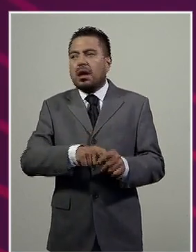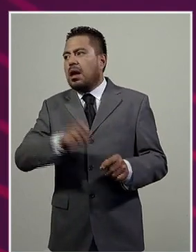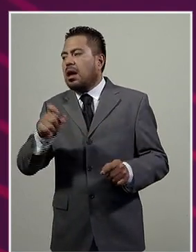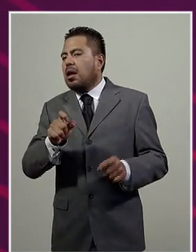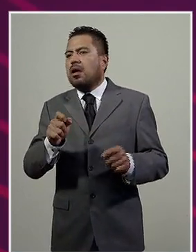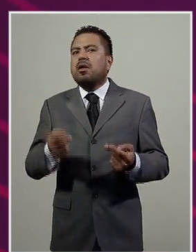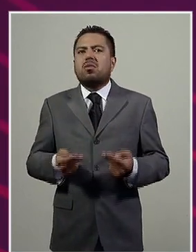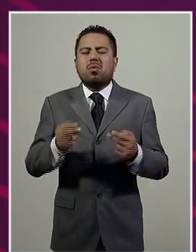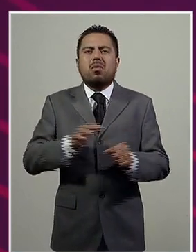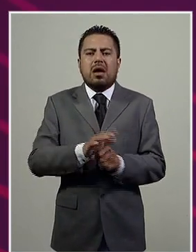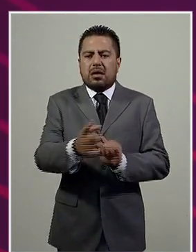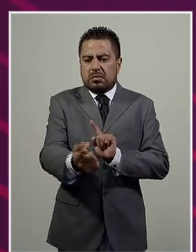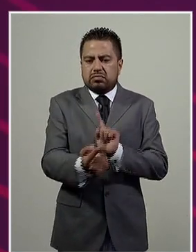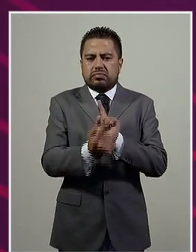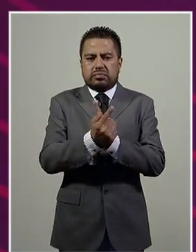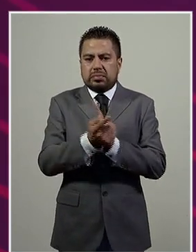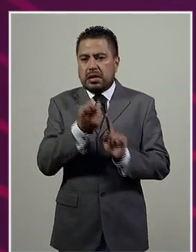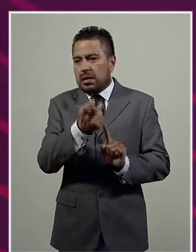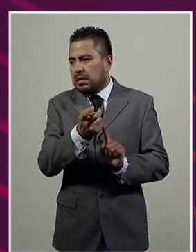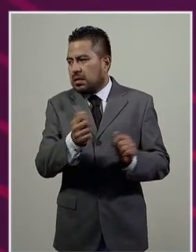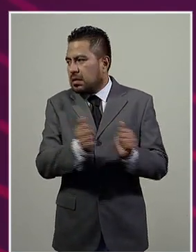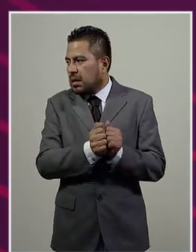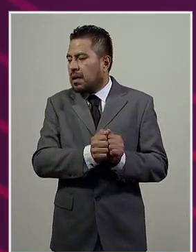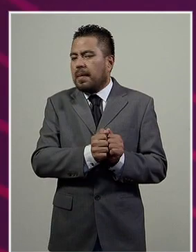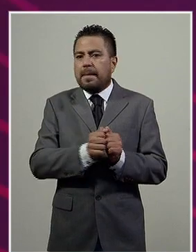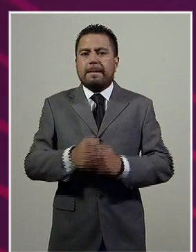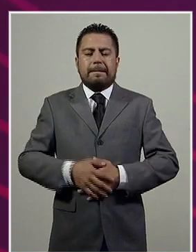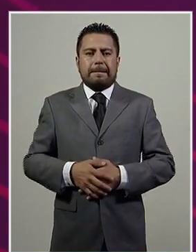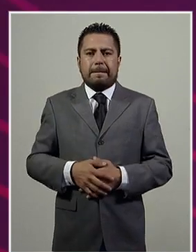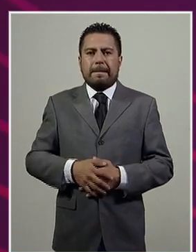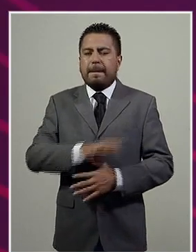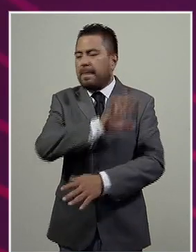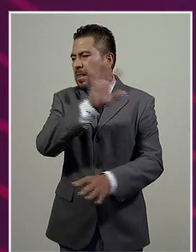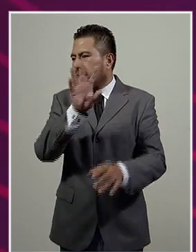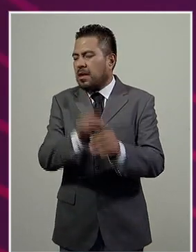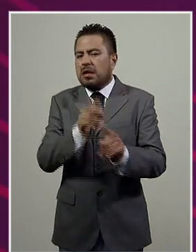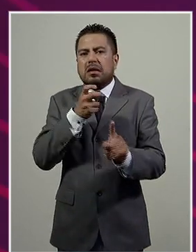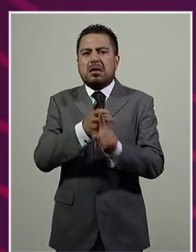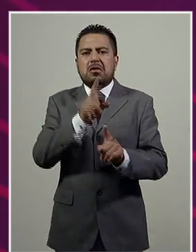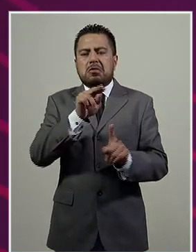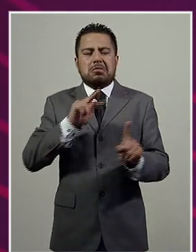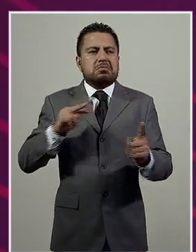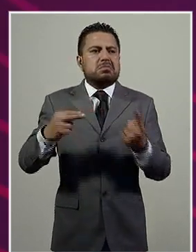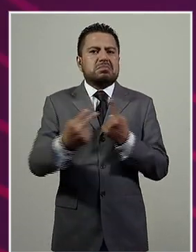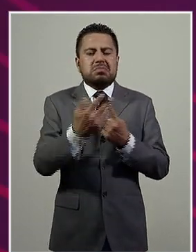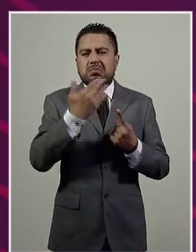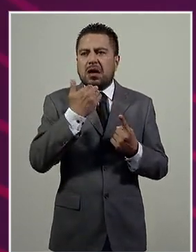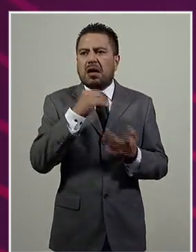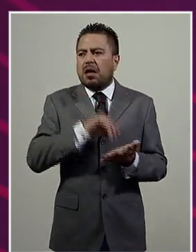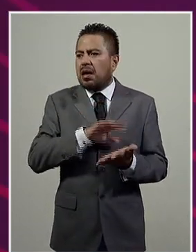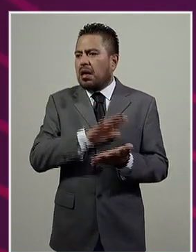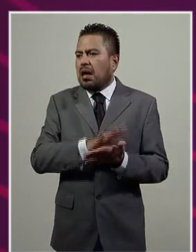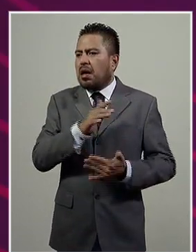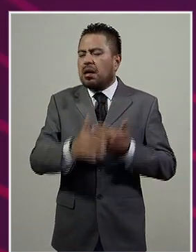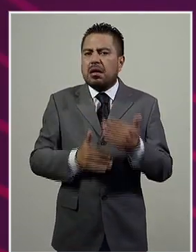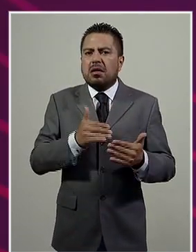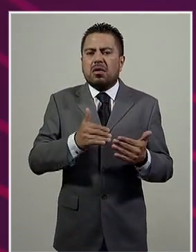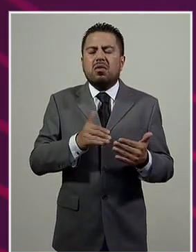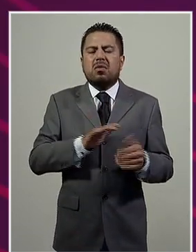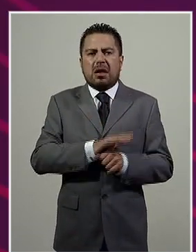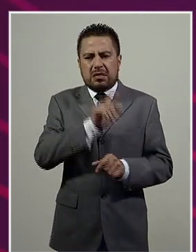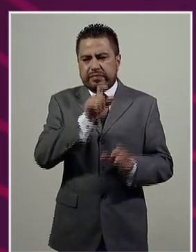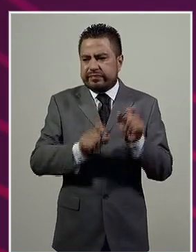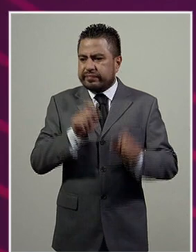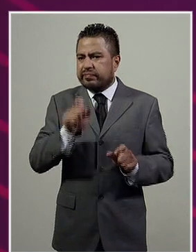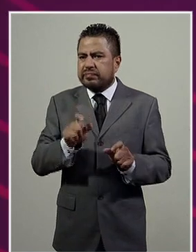tipo de clientes que se van a acercar a ti. Entonces, todo esto no lo ven. Entonces nos quedamos en la categoría, en el